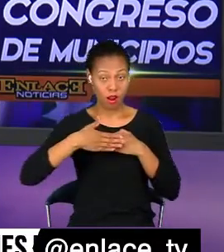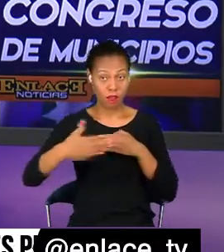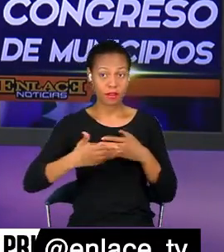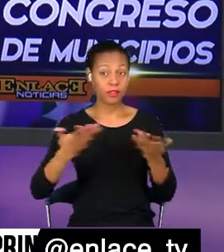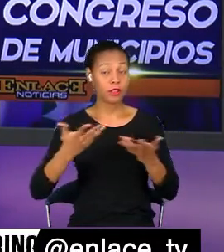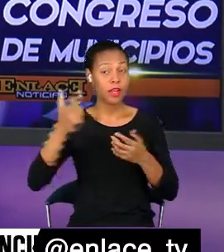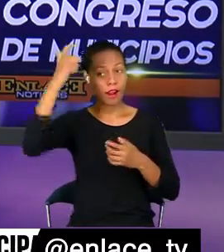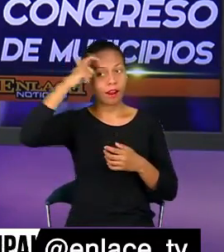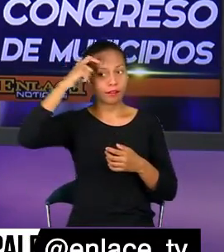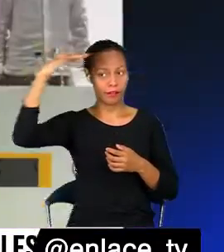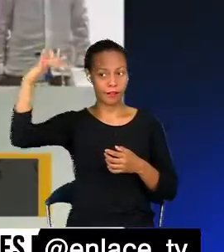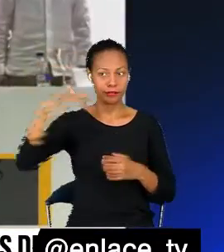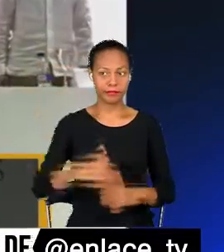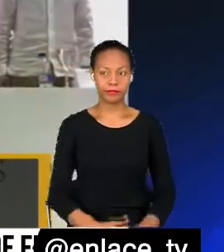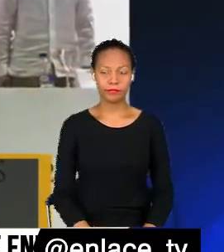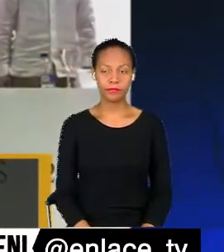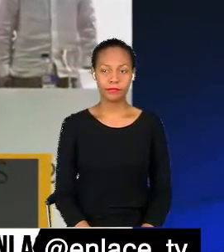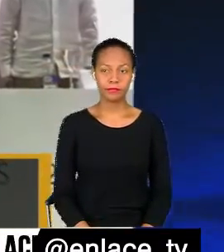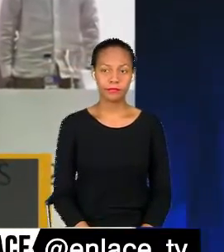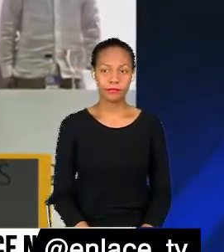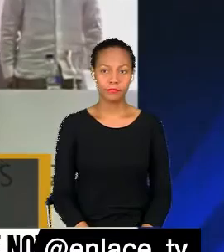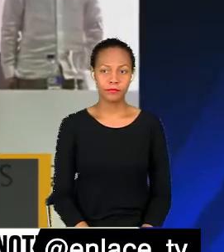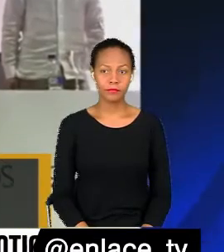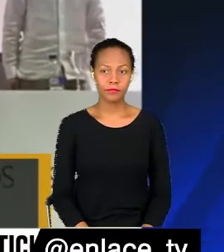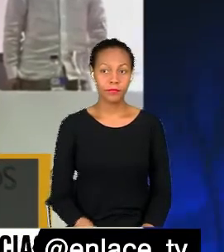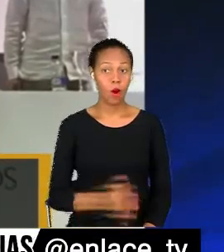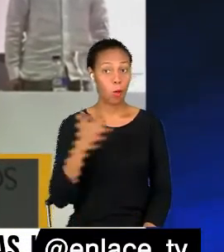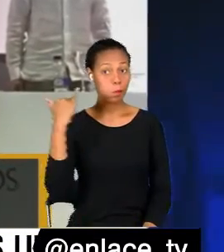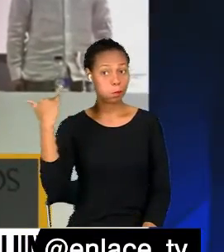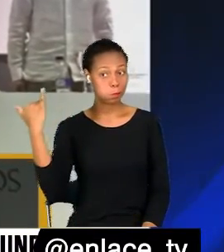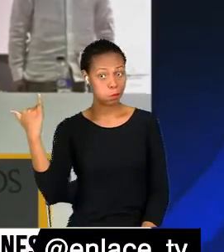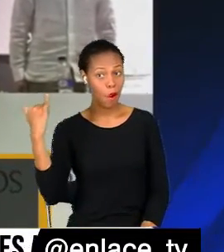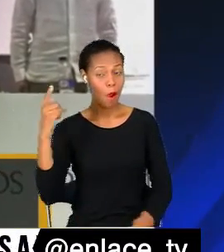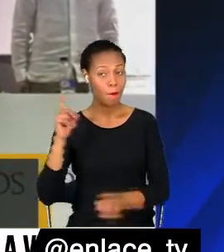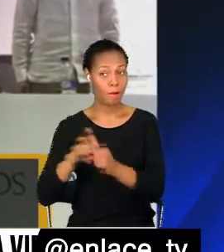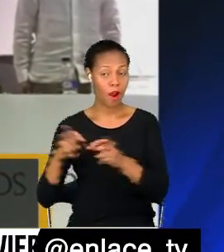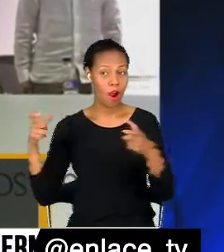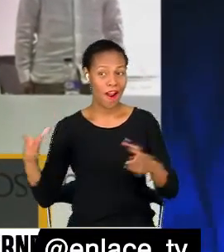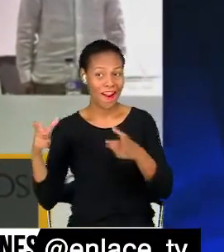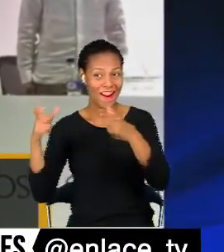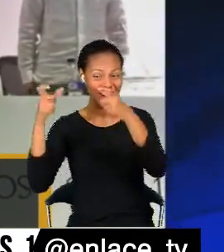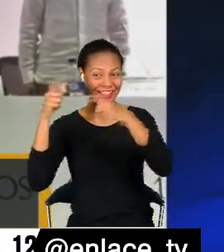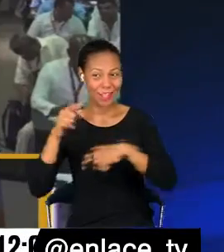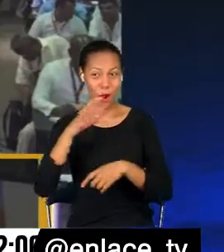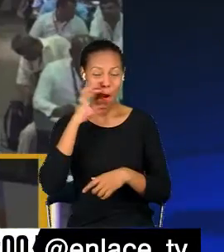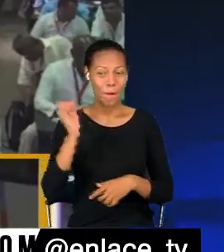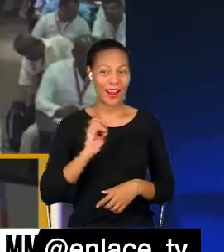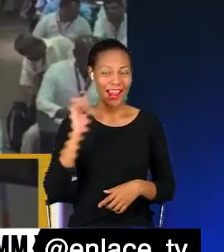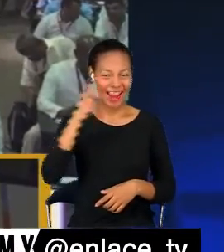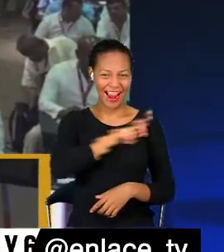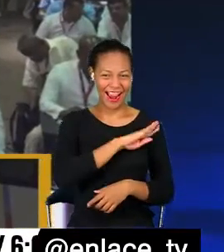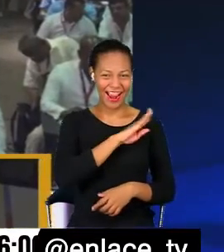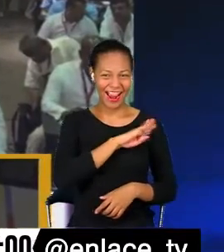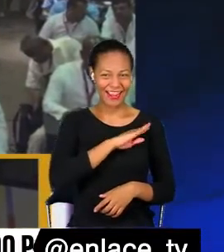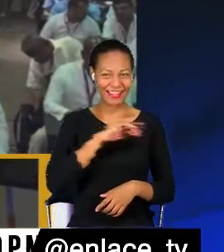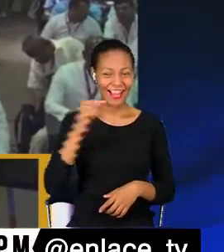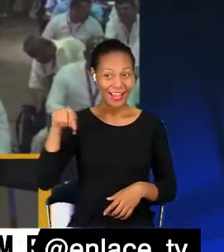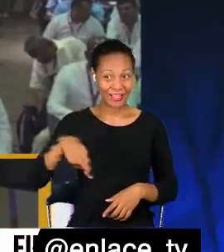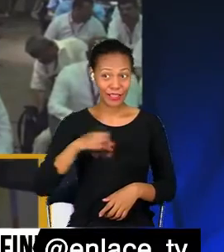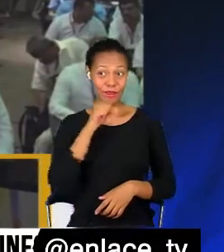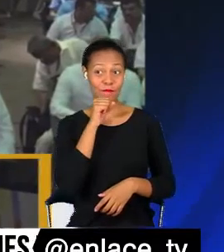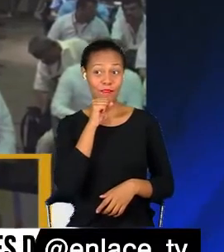Cartagena. En su discurso de instalación del Congreso Nacional de Municipios, el alcalde de Barranca Bermeja, Darío Echeverry Serrano, hizo un llamado a